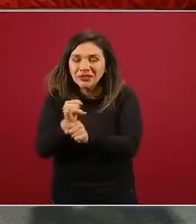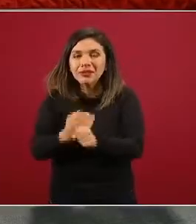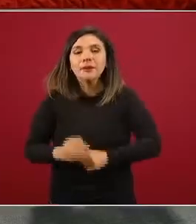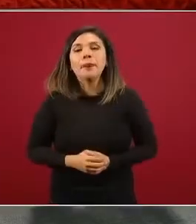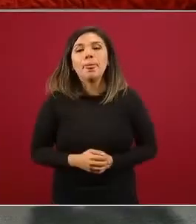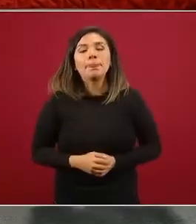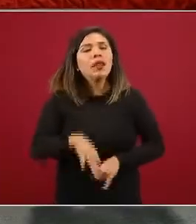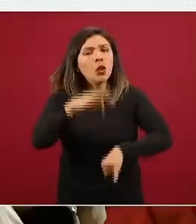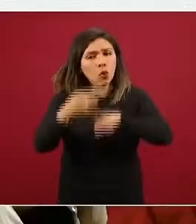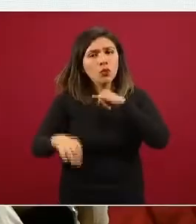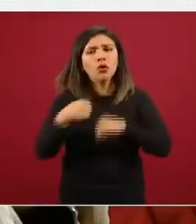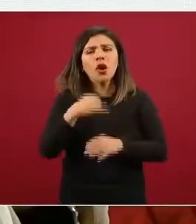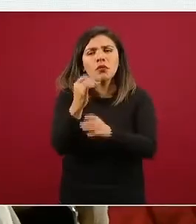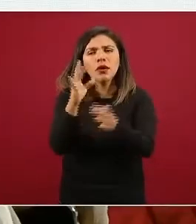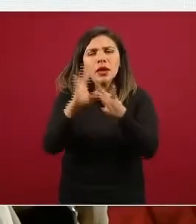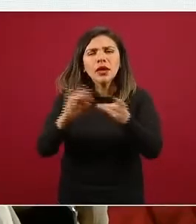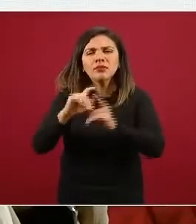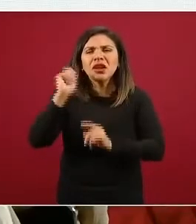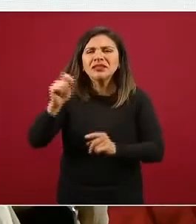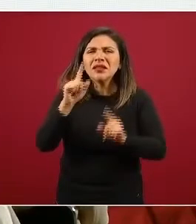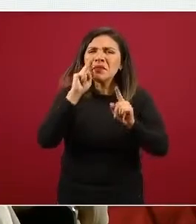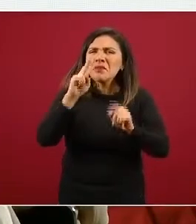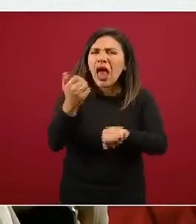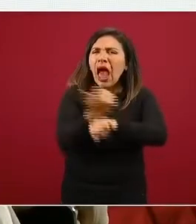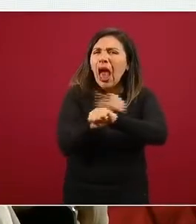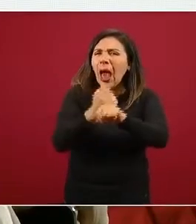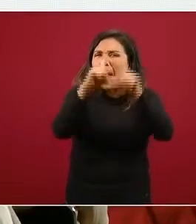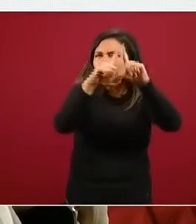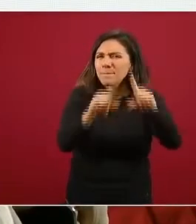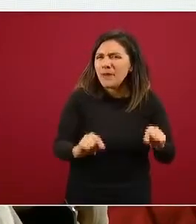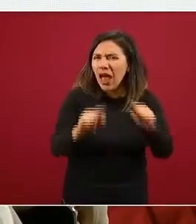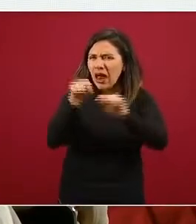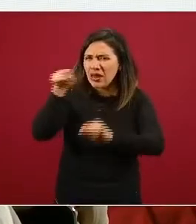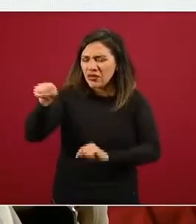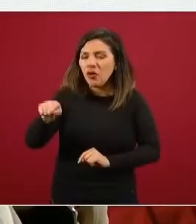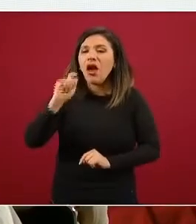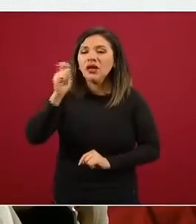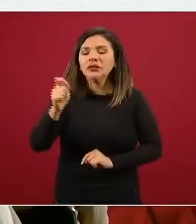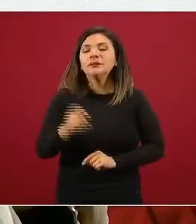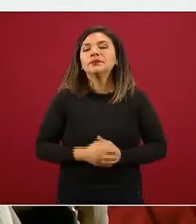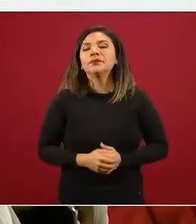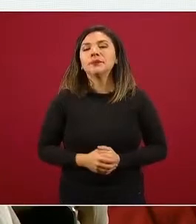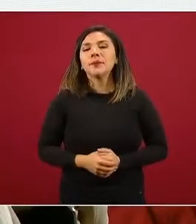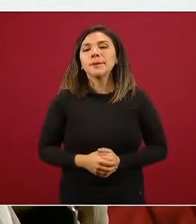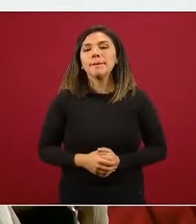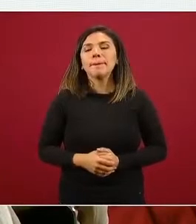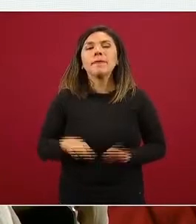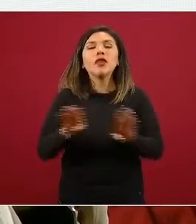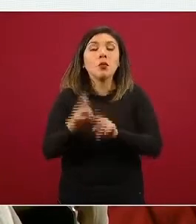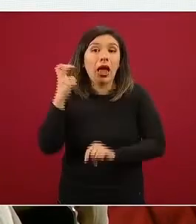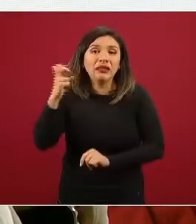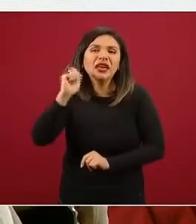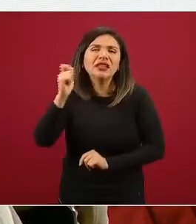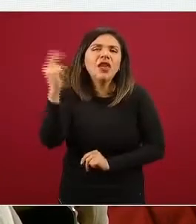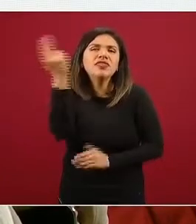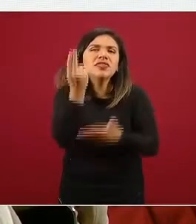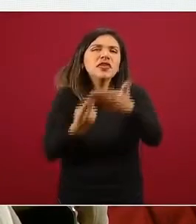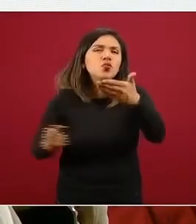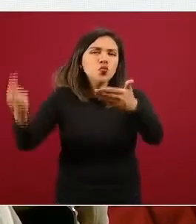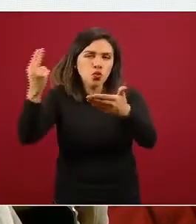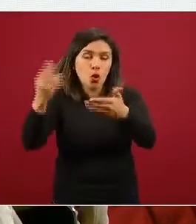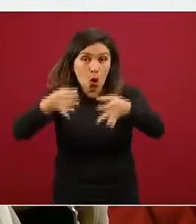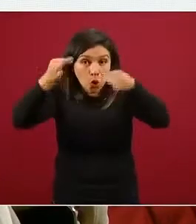Por último, quiero explicar lo que significan estos triángulos amarillos. Estos son un esquema, un dibujo, no son parte